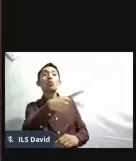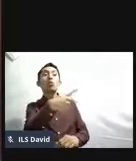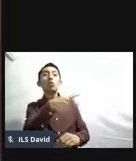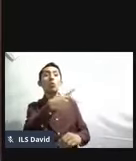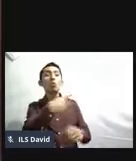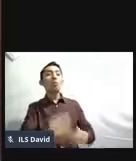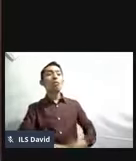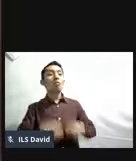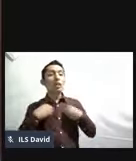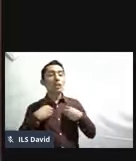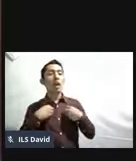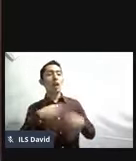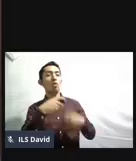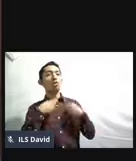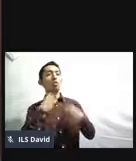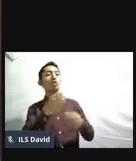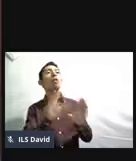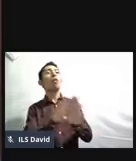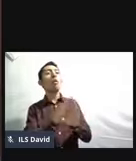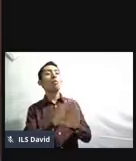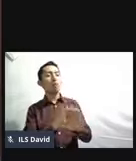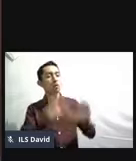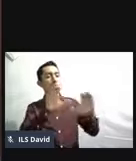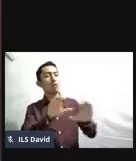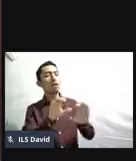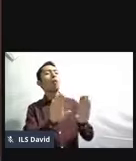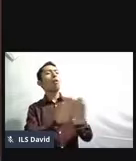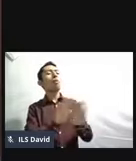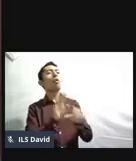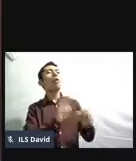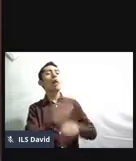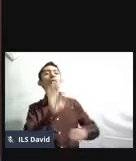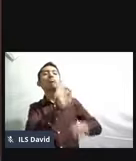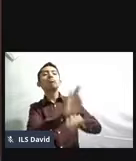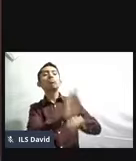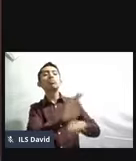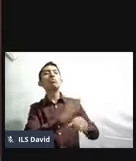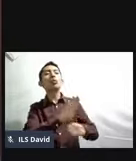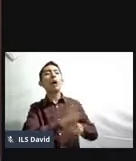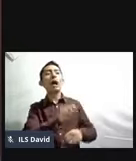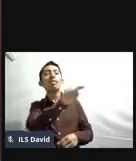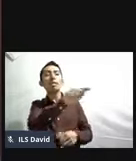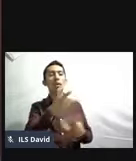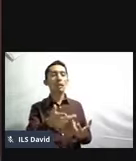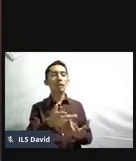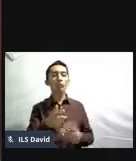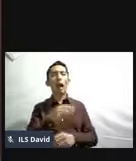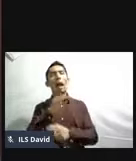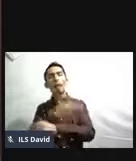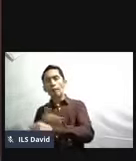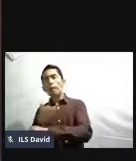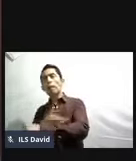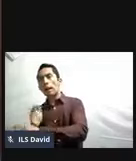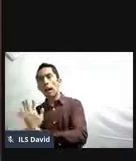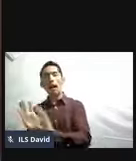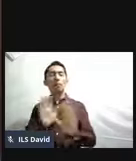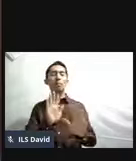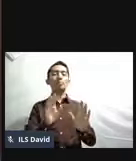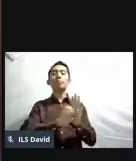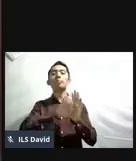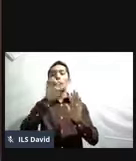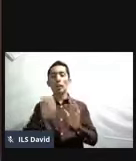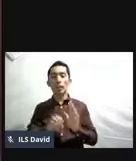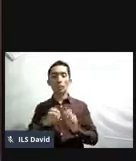no? Porque justo tenemos como ese tema y, bueno, pues no me voy a meter mucho allí, pero en el tema de